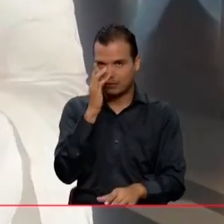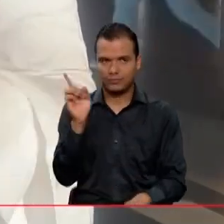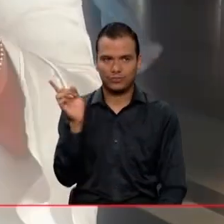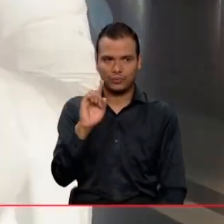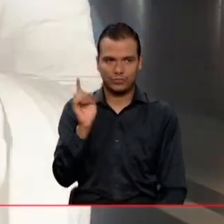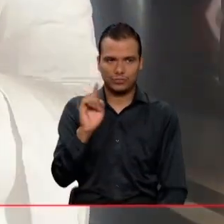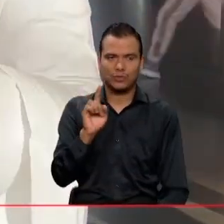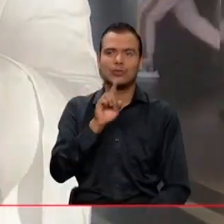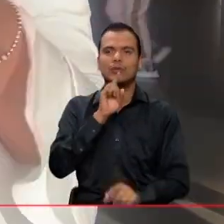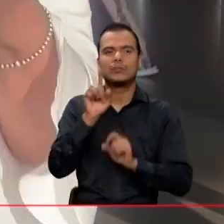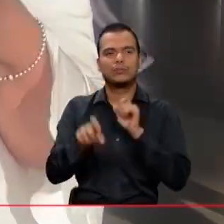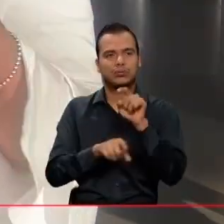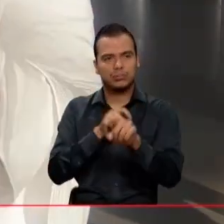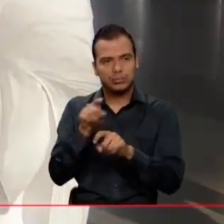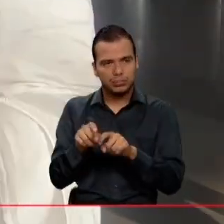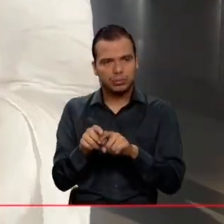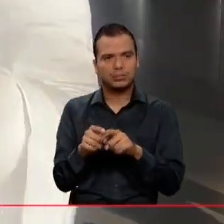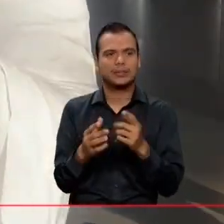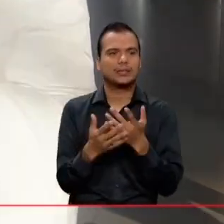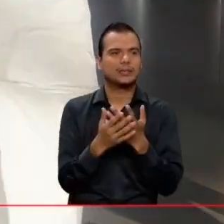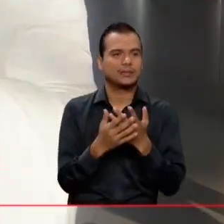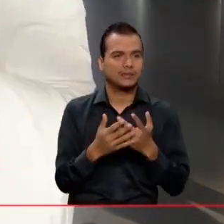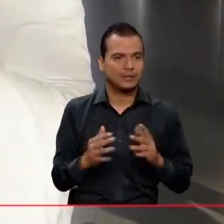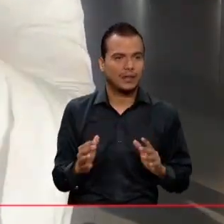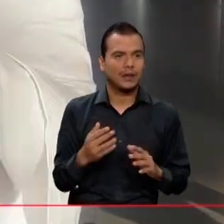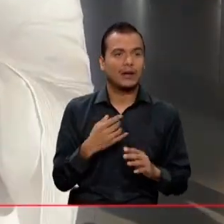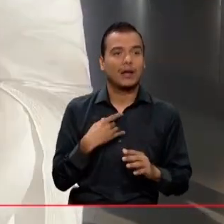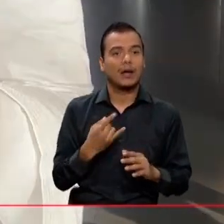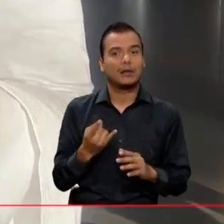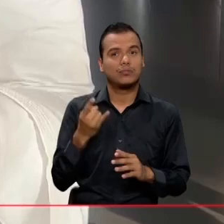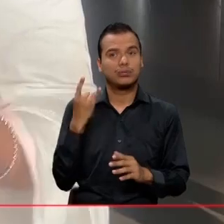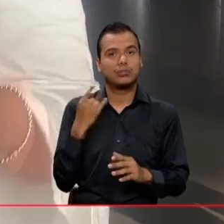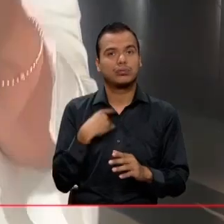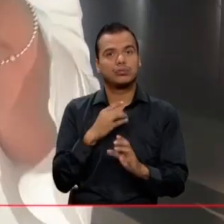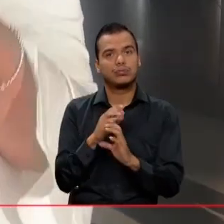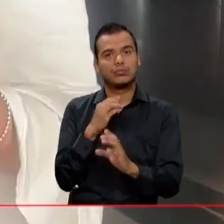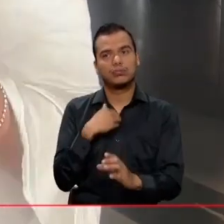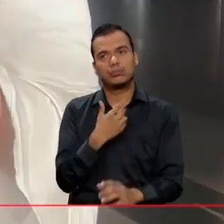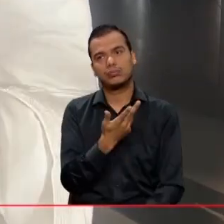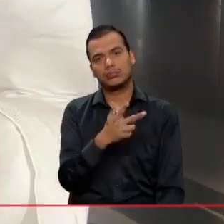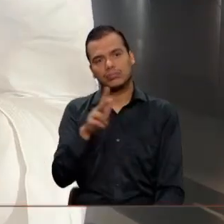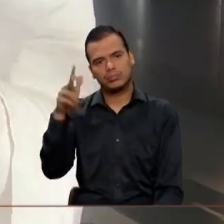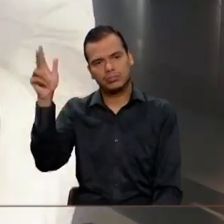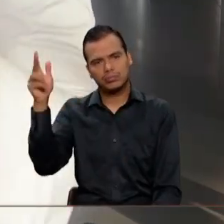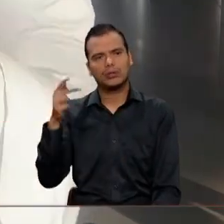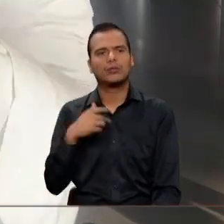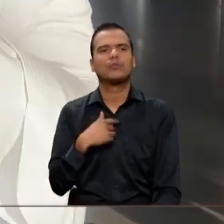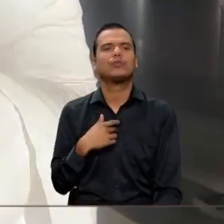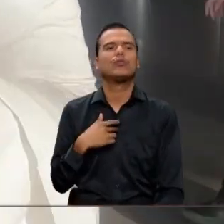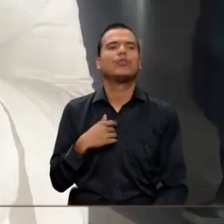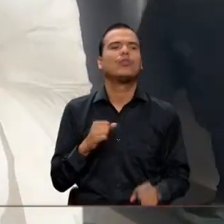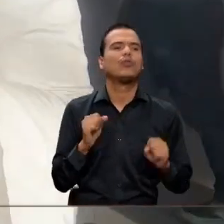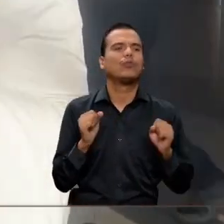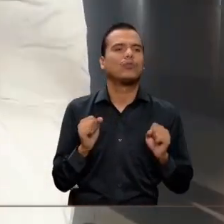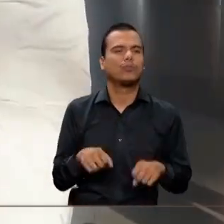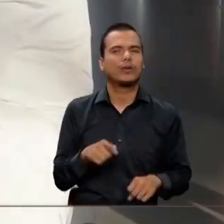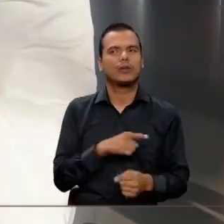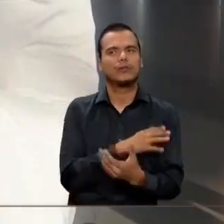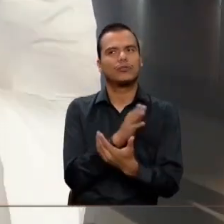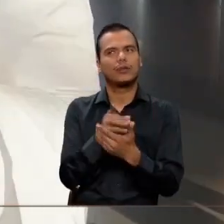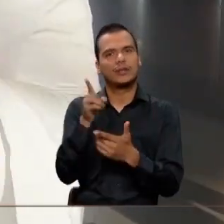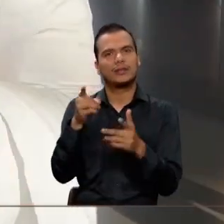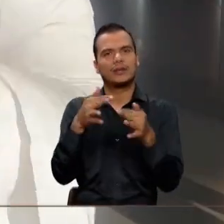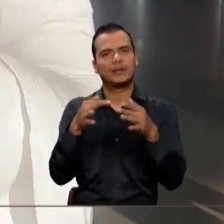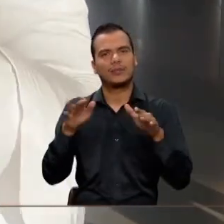mismo. Si va a viajar por transporte, por carretera, que tome los servicios a través de las terminales de